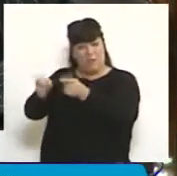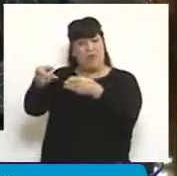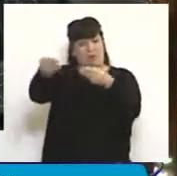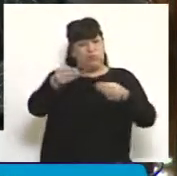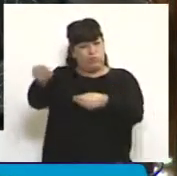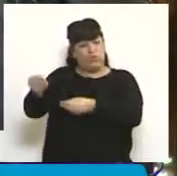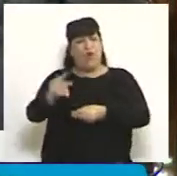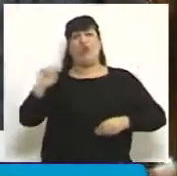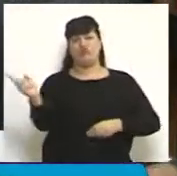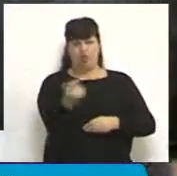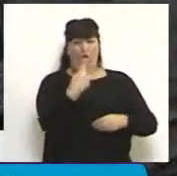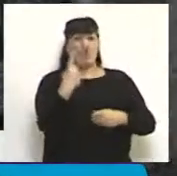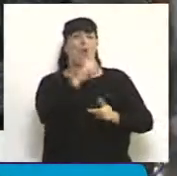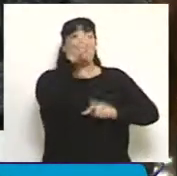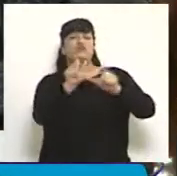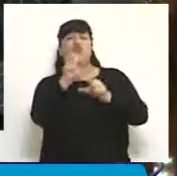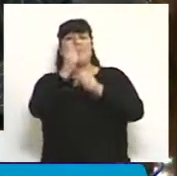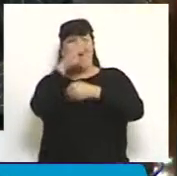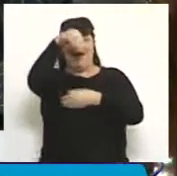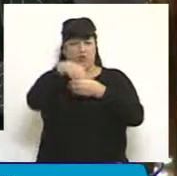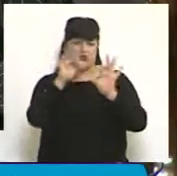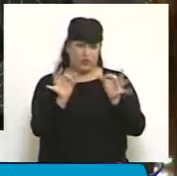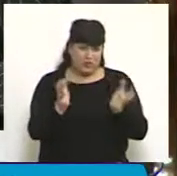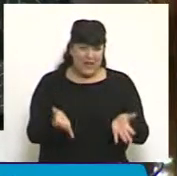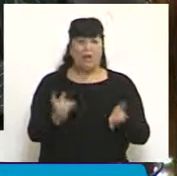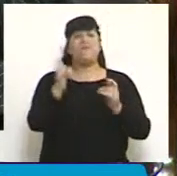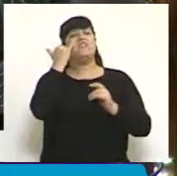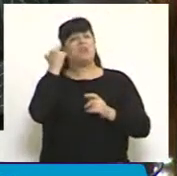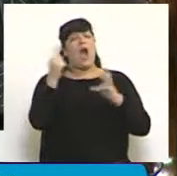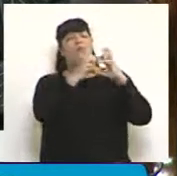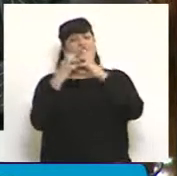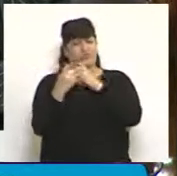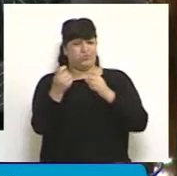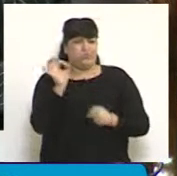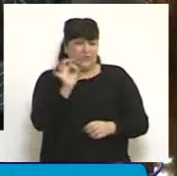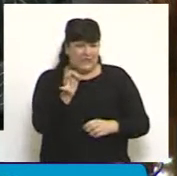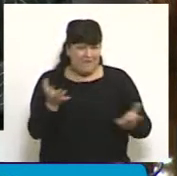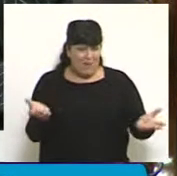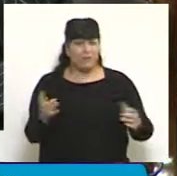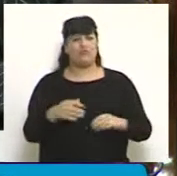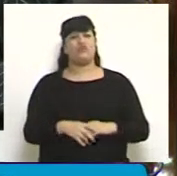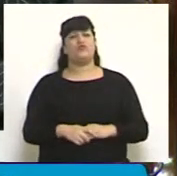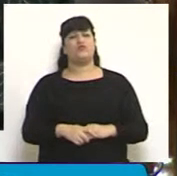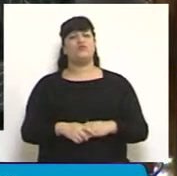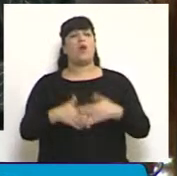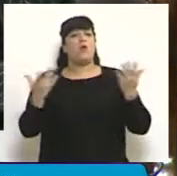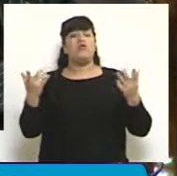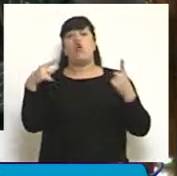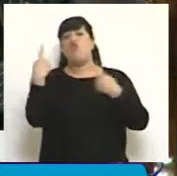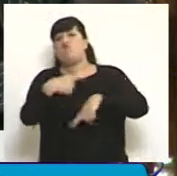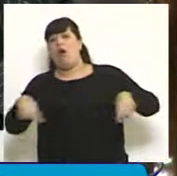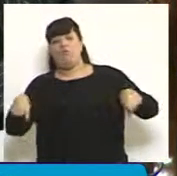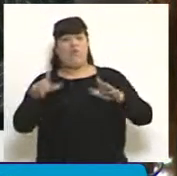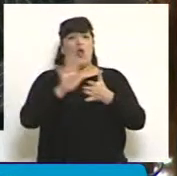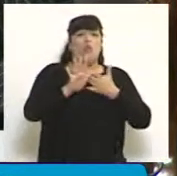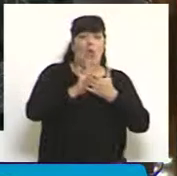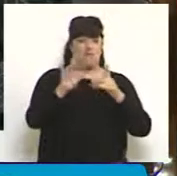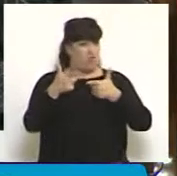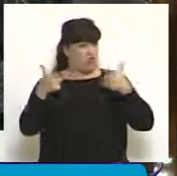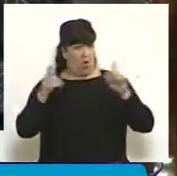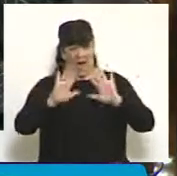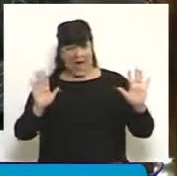los integrantes conocemos. Hemos conocido también el debate, con lo cual que no tenemos novedades en este sentido.